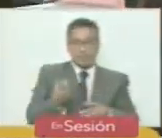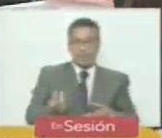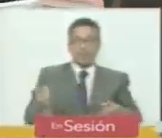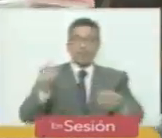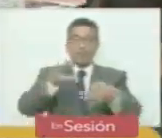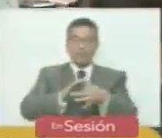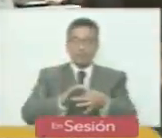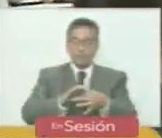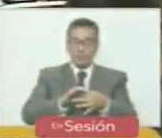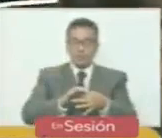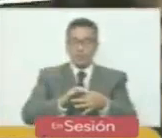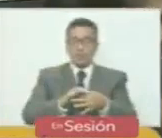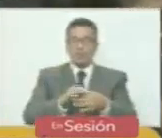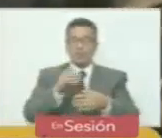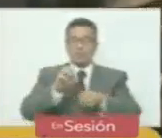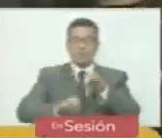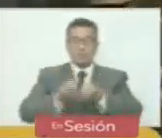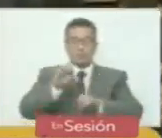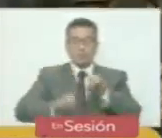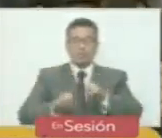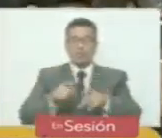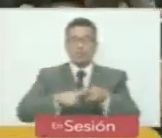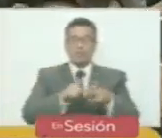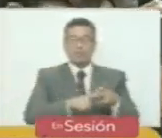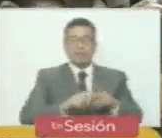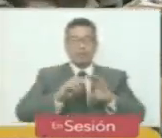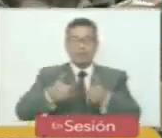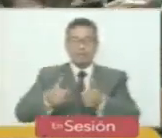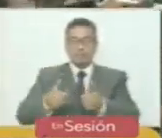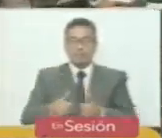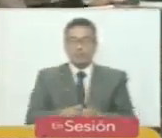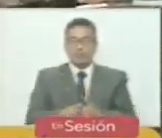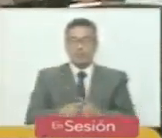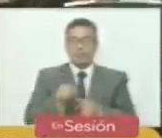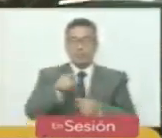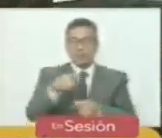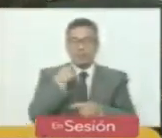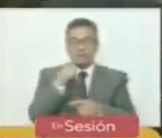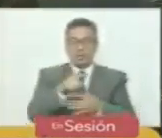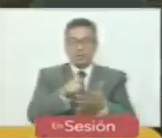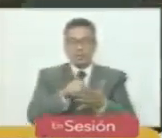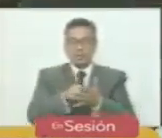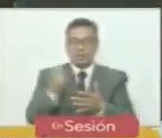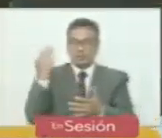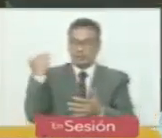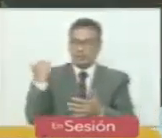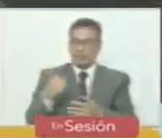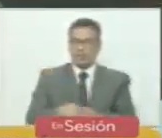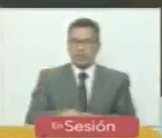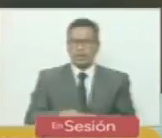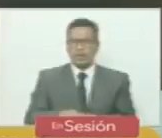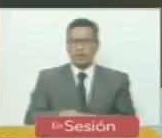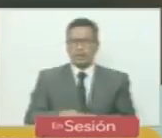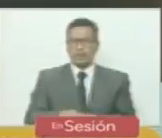vincular con el hecho su examen, ni siquiera de manera indiciaria, a los indicados en los puntos anteriores.